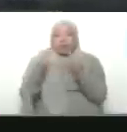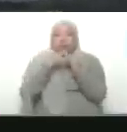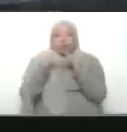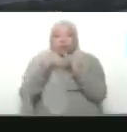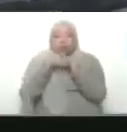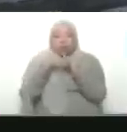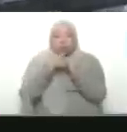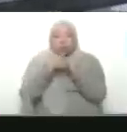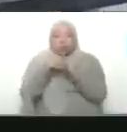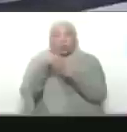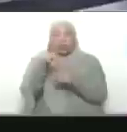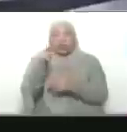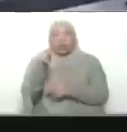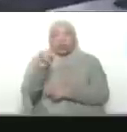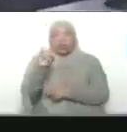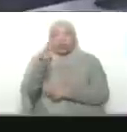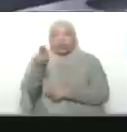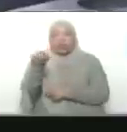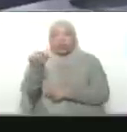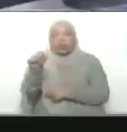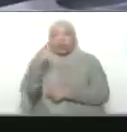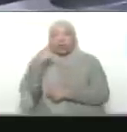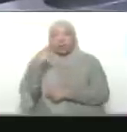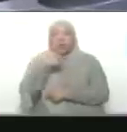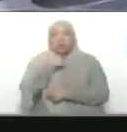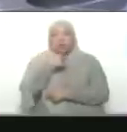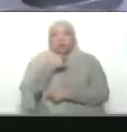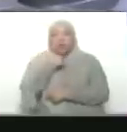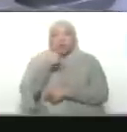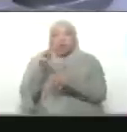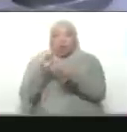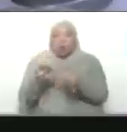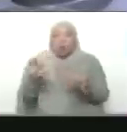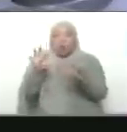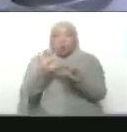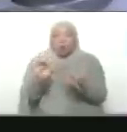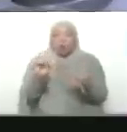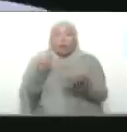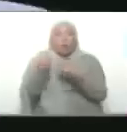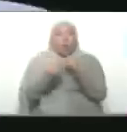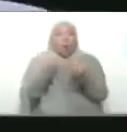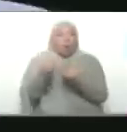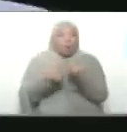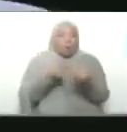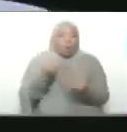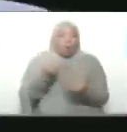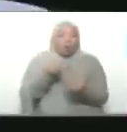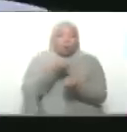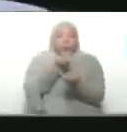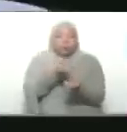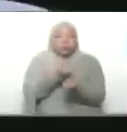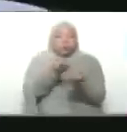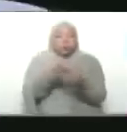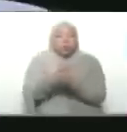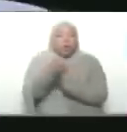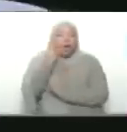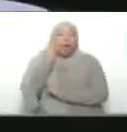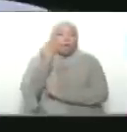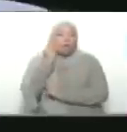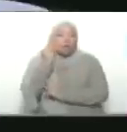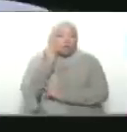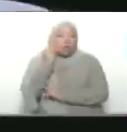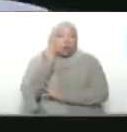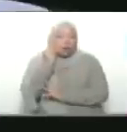sector tinapay y a mí me gustaría que ella le contara a usted cómo fue esa experiencia que ellos vivieron porque ellos fueron